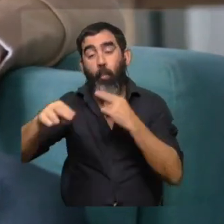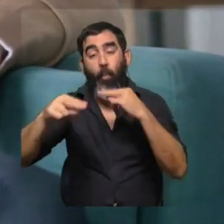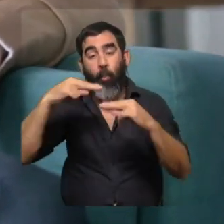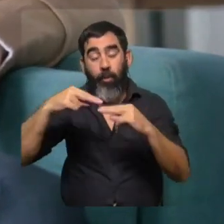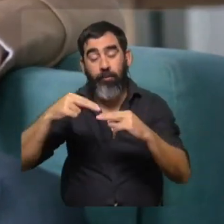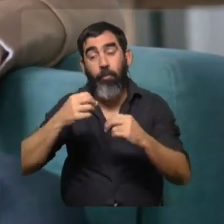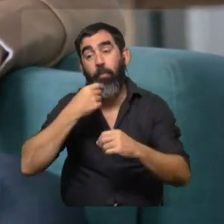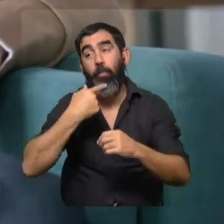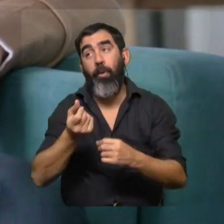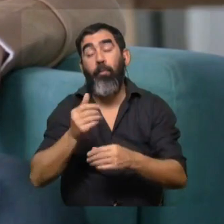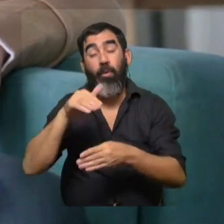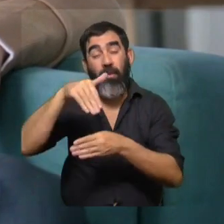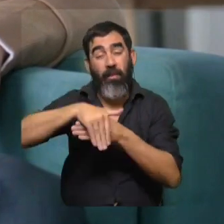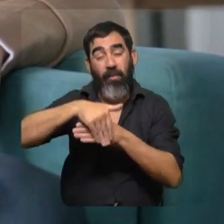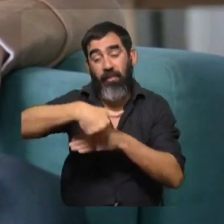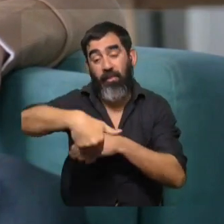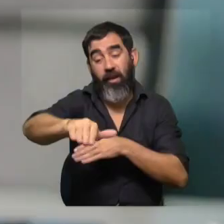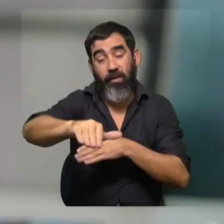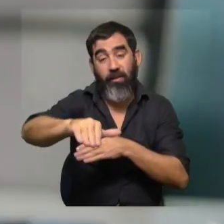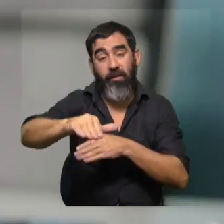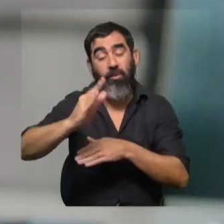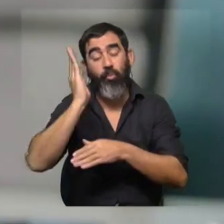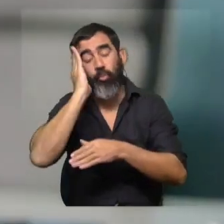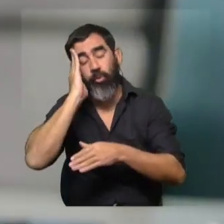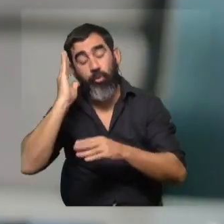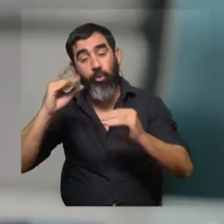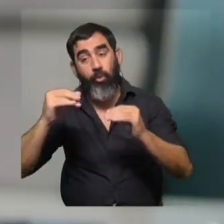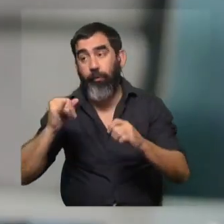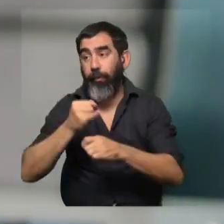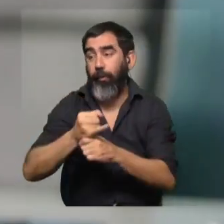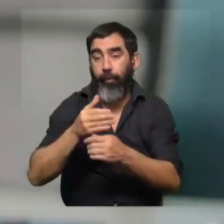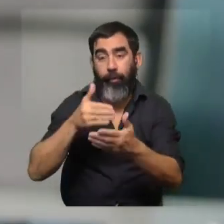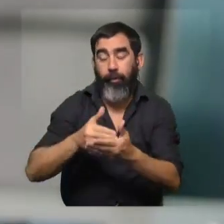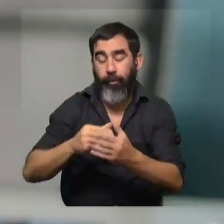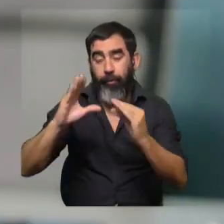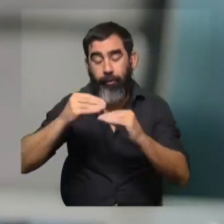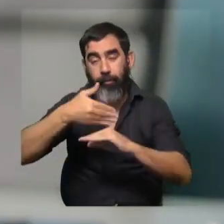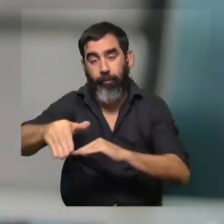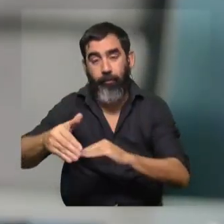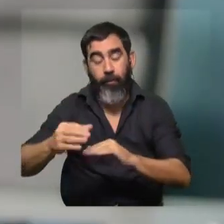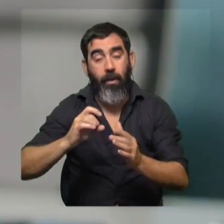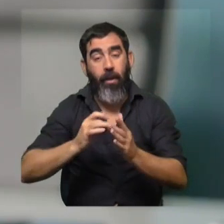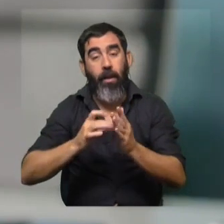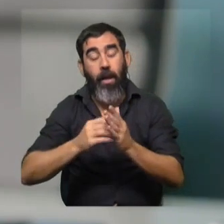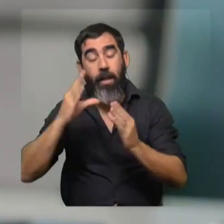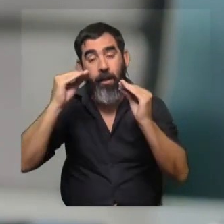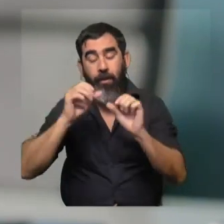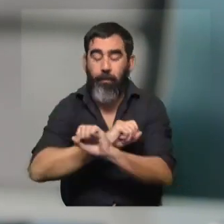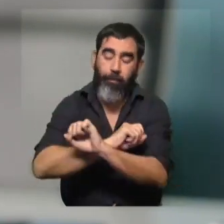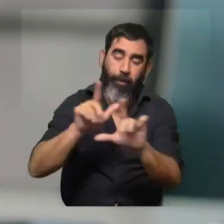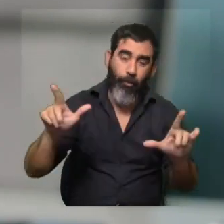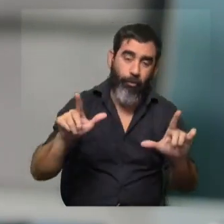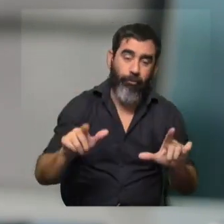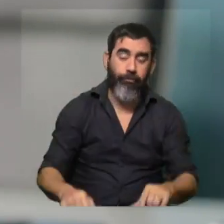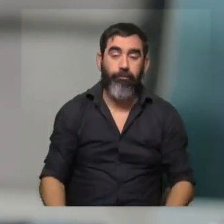dormir siestas muy tarde lo que termina impactando es el sueño nocturno, hace que nos durmamos más tarde de noche y nuestra calidad de sueño en la noche sea peor, que ese es como